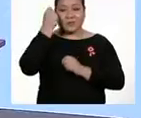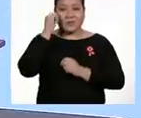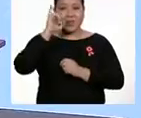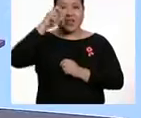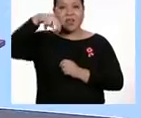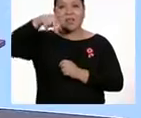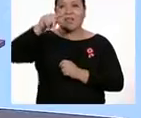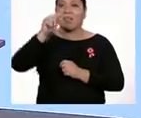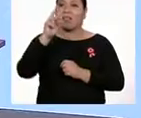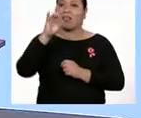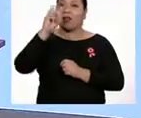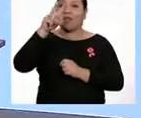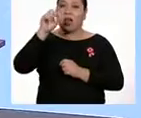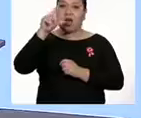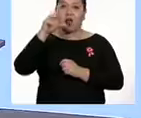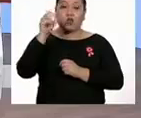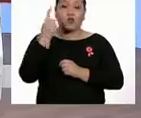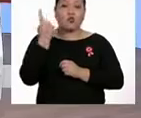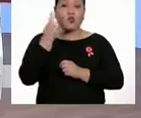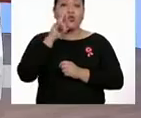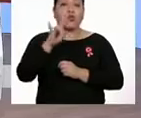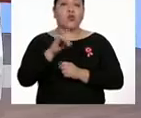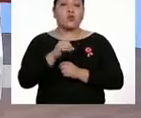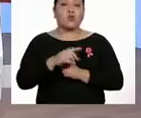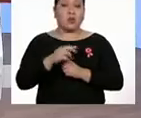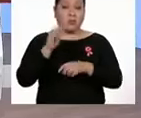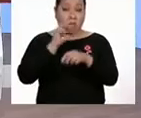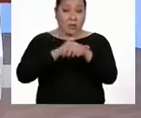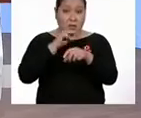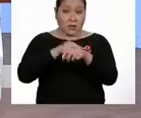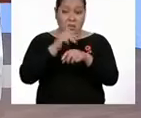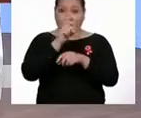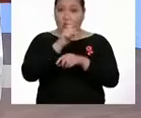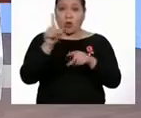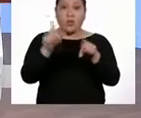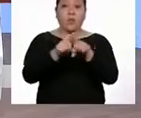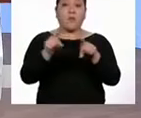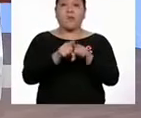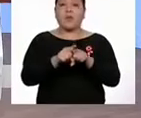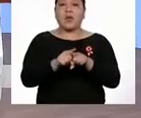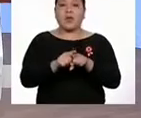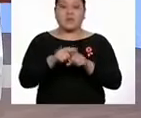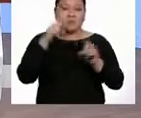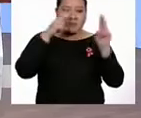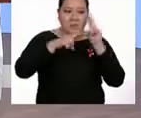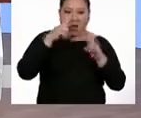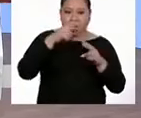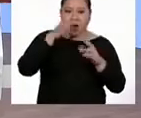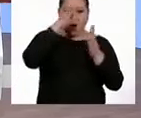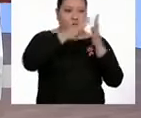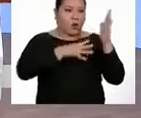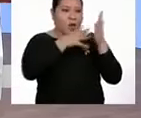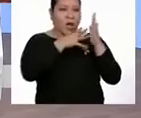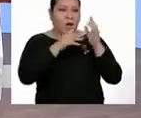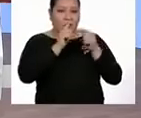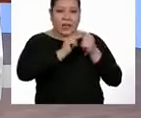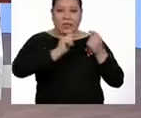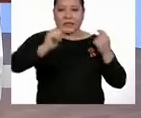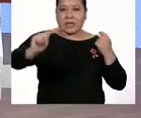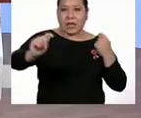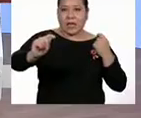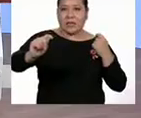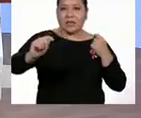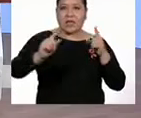intervalos no solo sirven en temas médicos, sino que nos pueden ayudar a interpretar horarios, distancias, temperaturas,